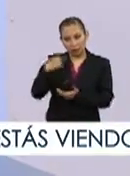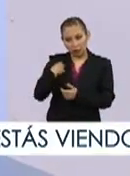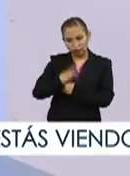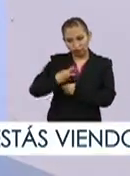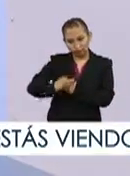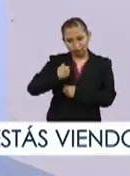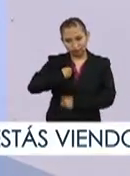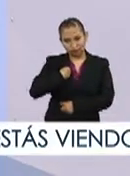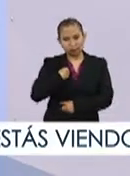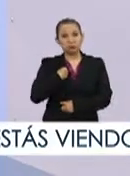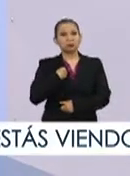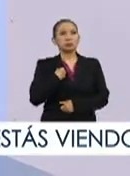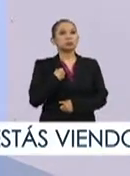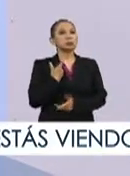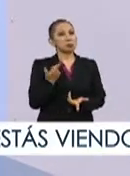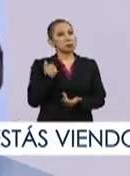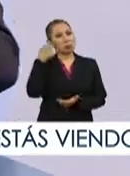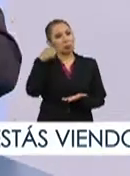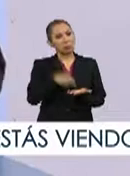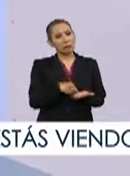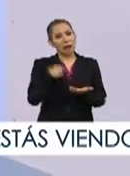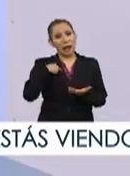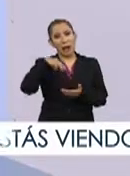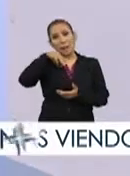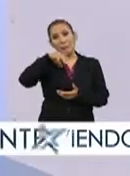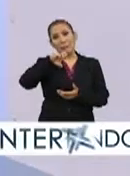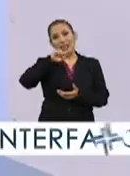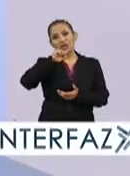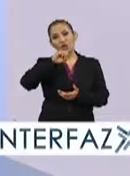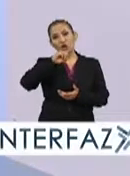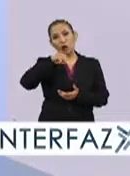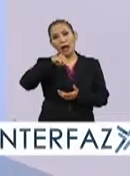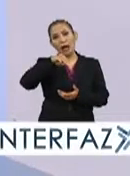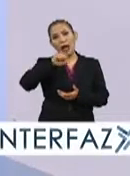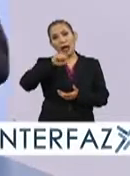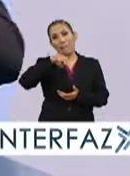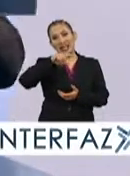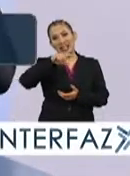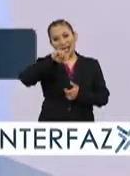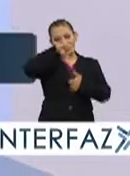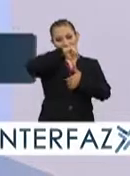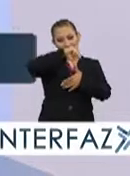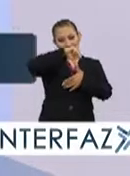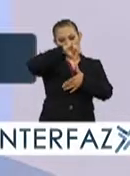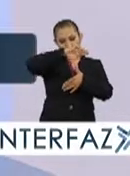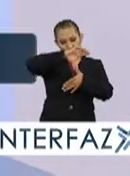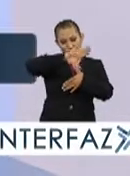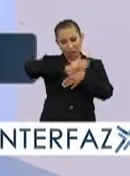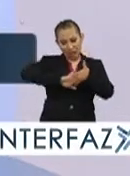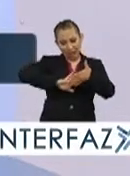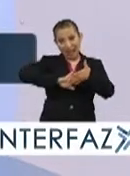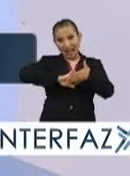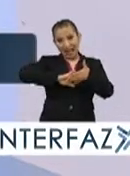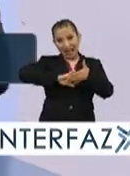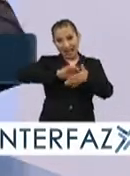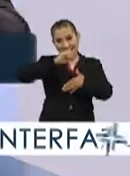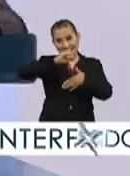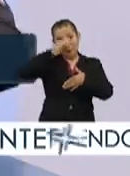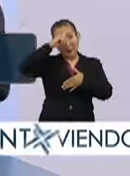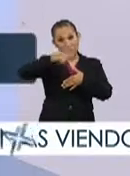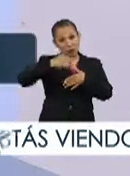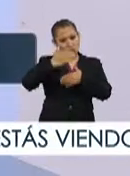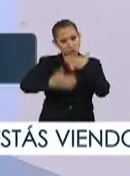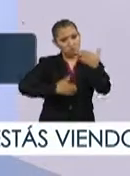por la invitación. Y creo que Mesoamérica, que podríamos estar pensando desde Centroamérica hasta el norte de México, tuvo un